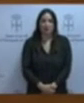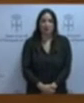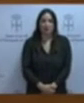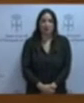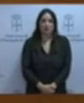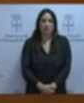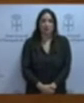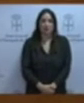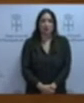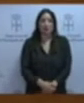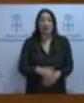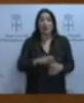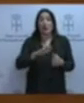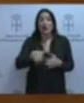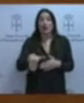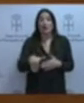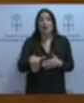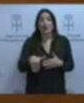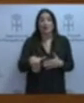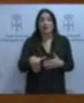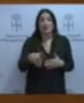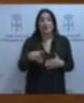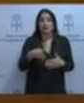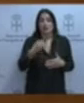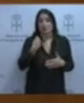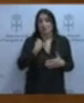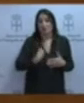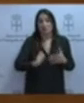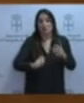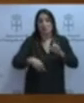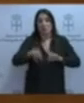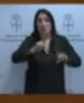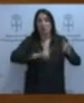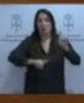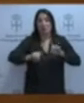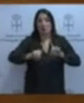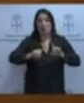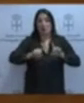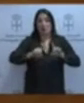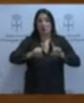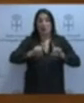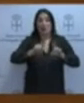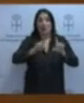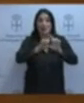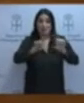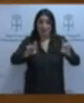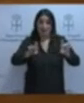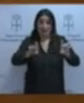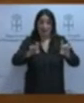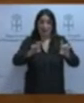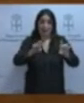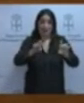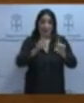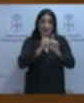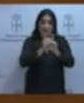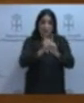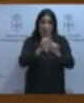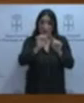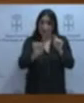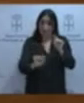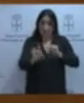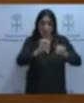Que es exactamente lo que hay detrás del problema con la empresa municipal de transportes de Mieres. Pues miren, ante